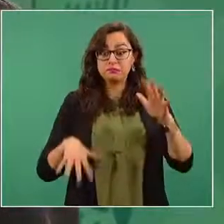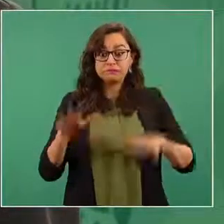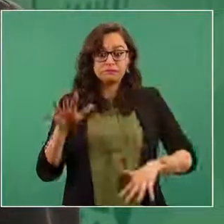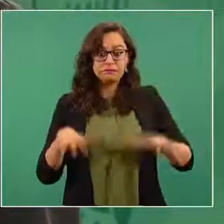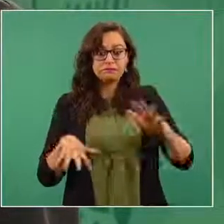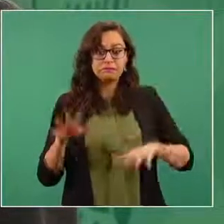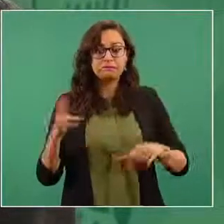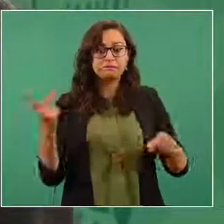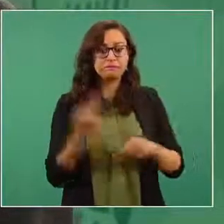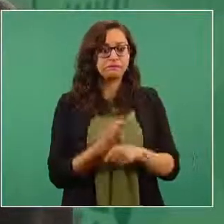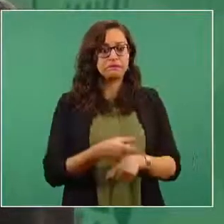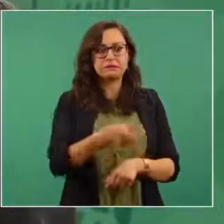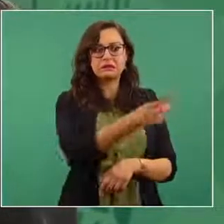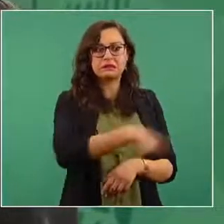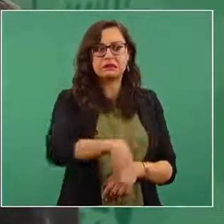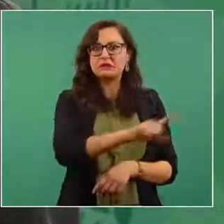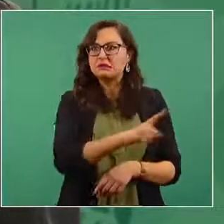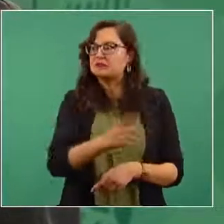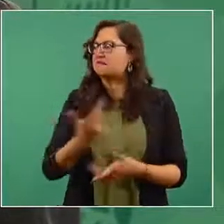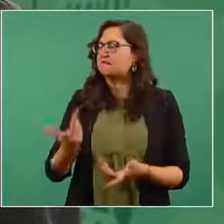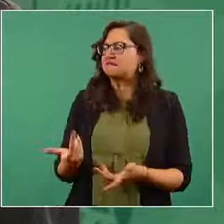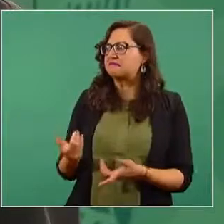cuando no pueden